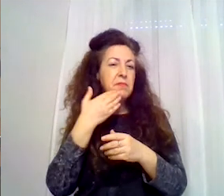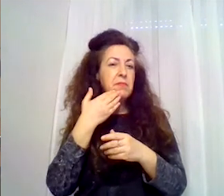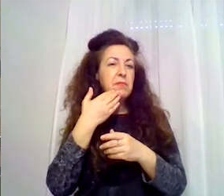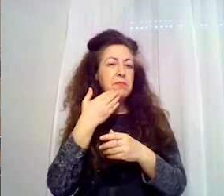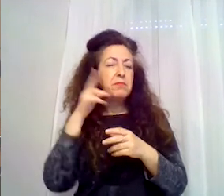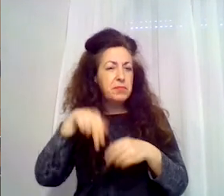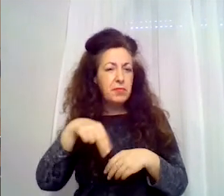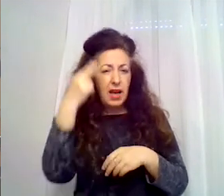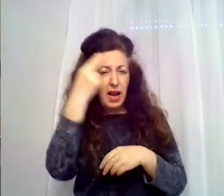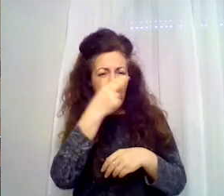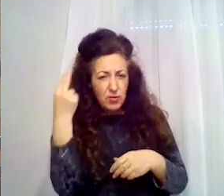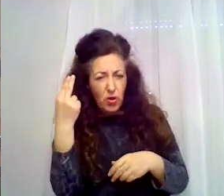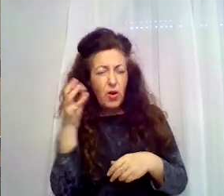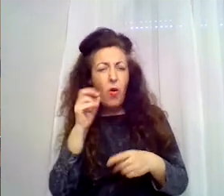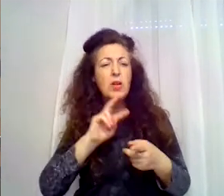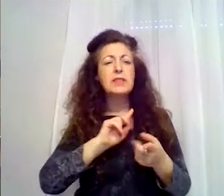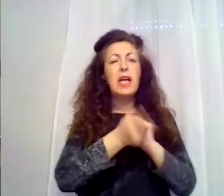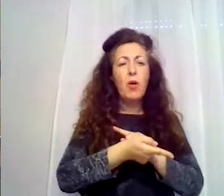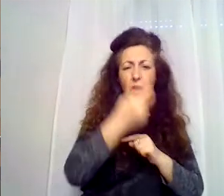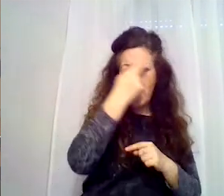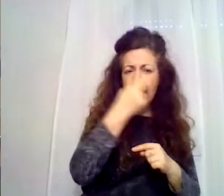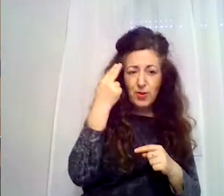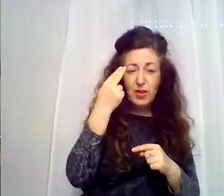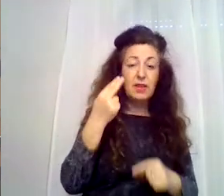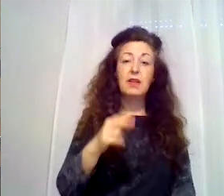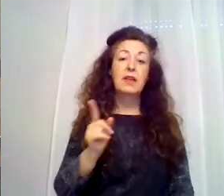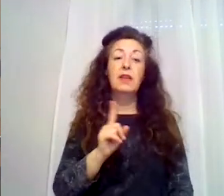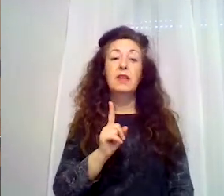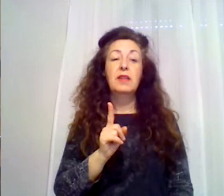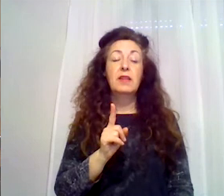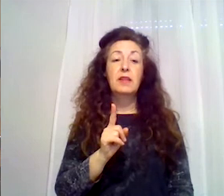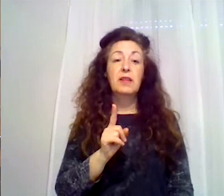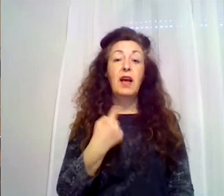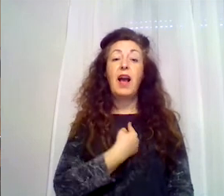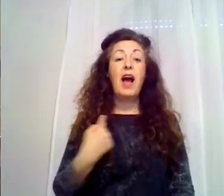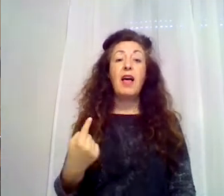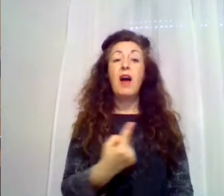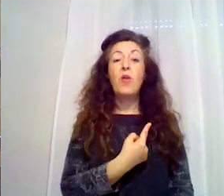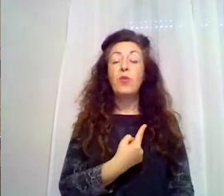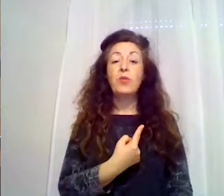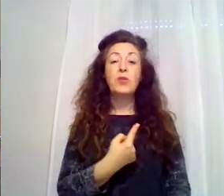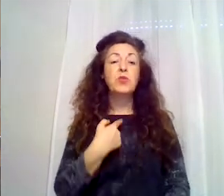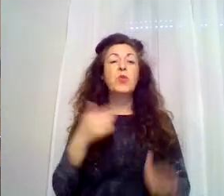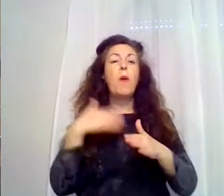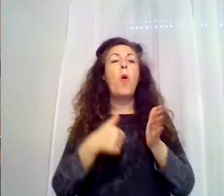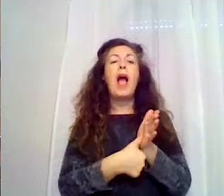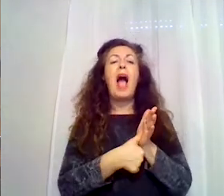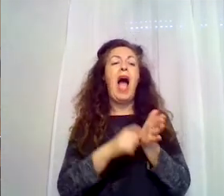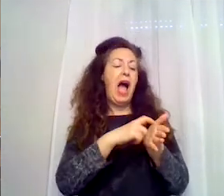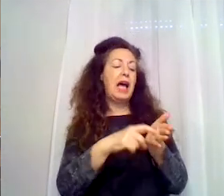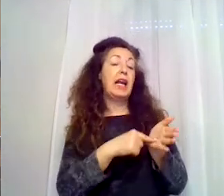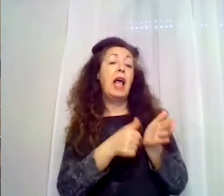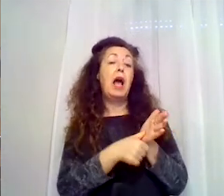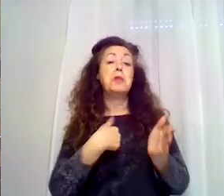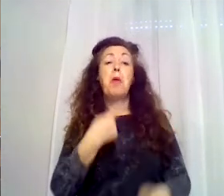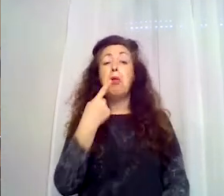que la gente critique la conquista de España, del continente americano, etcétera, que digan que eran unos salvajes, unos no sé qué, y luego no se utilizan los mismos